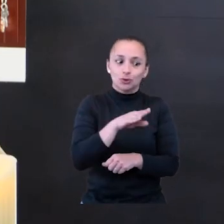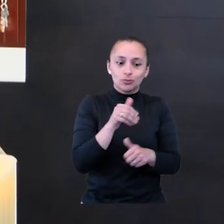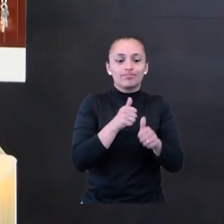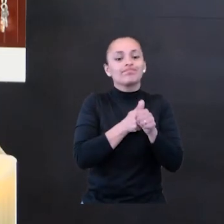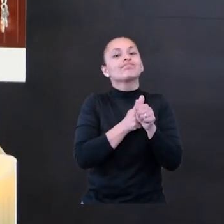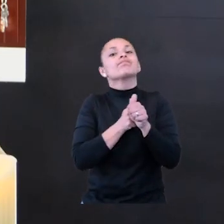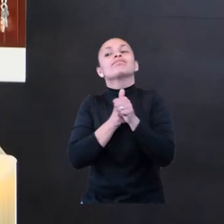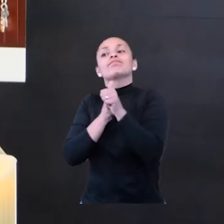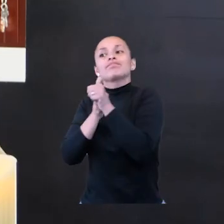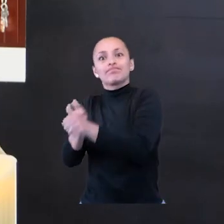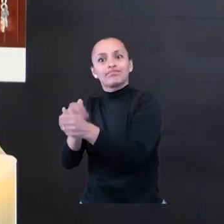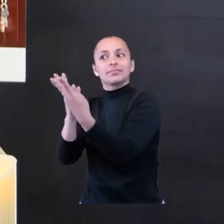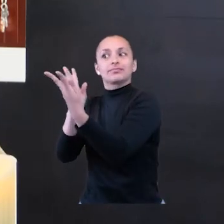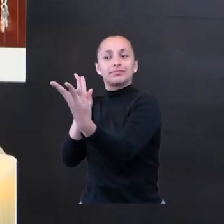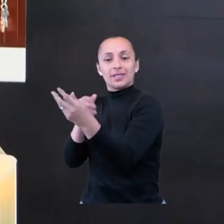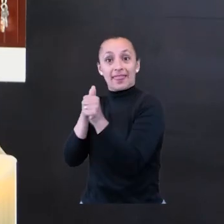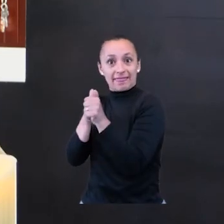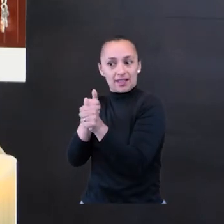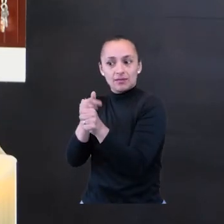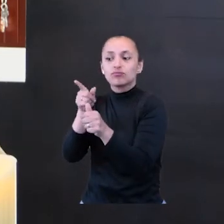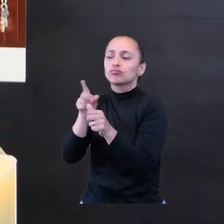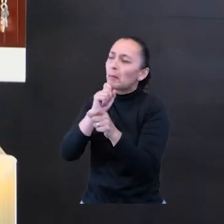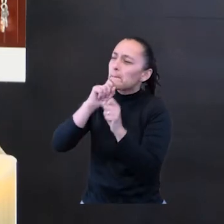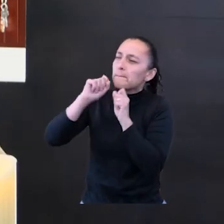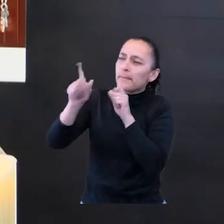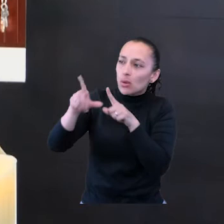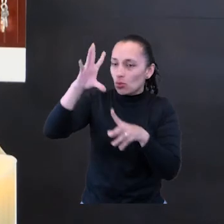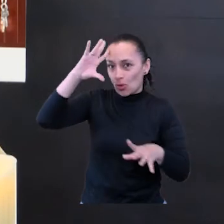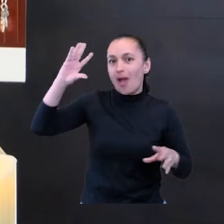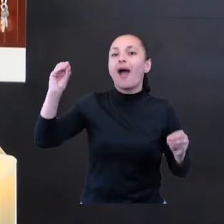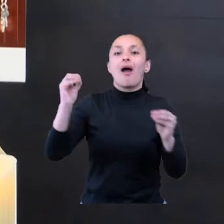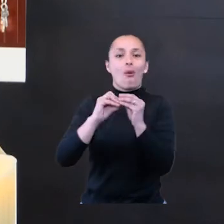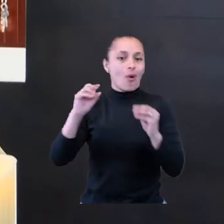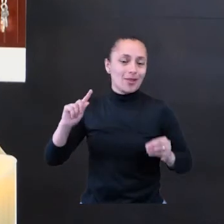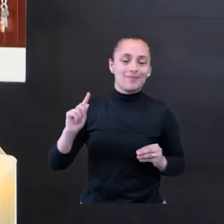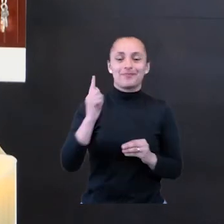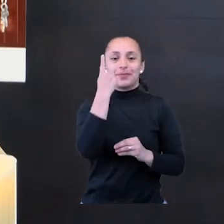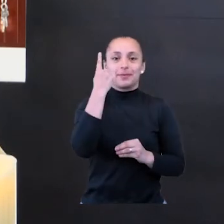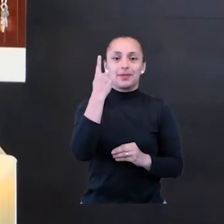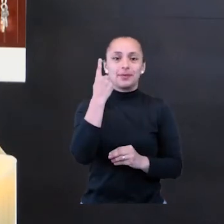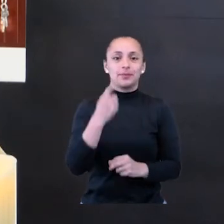del señor en jerusalén y allá fueron hicieron el primer concilio